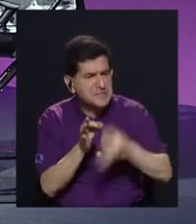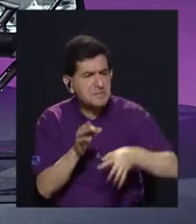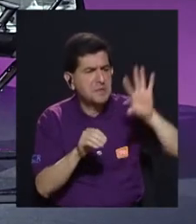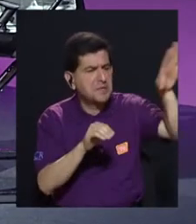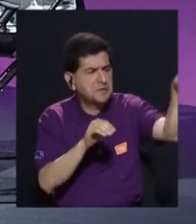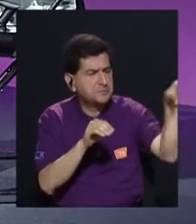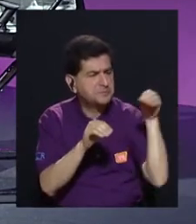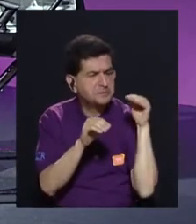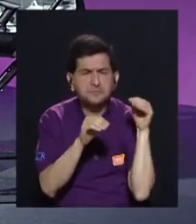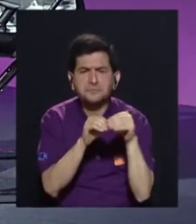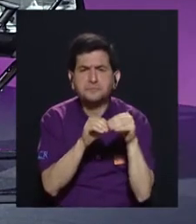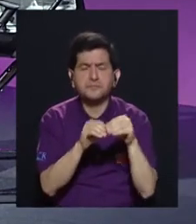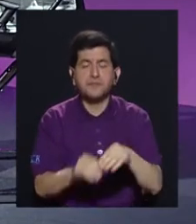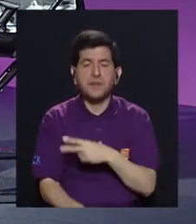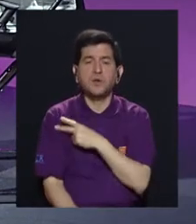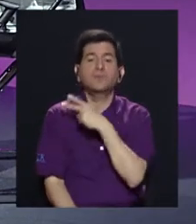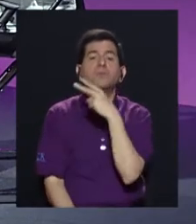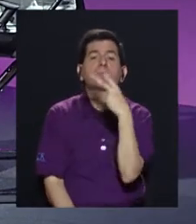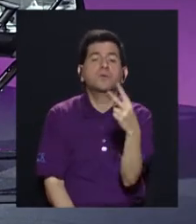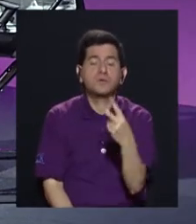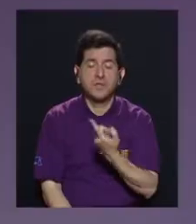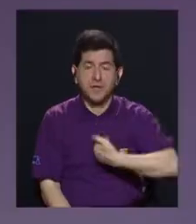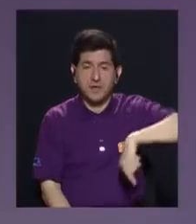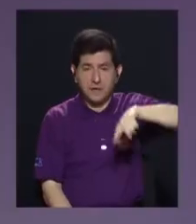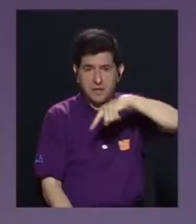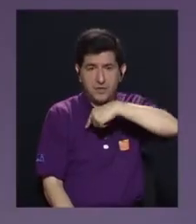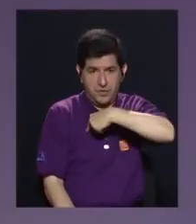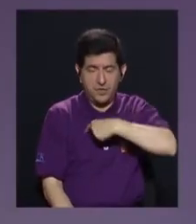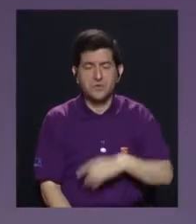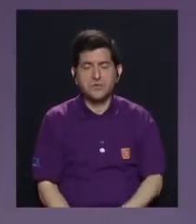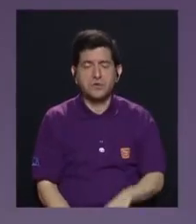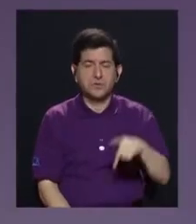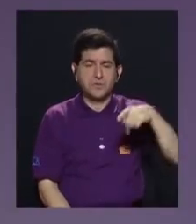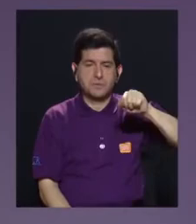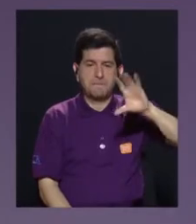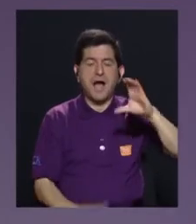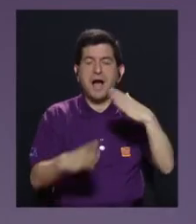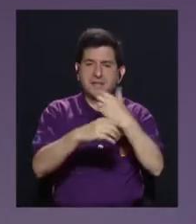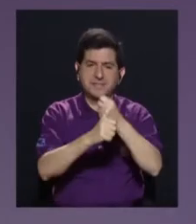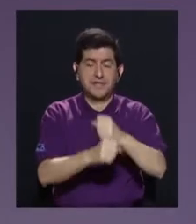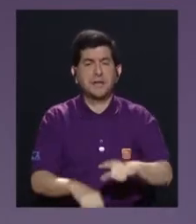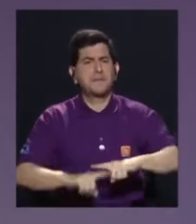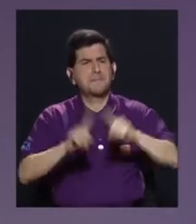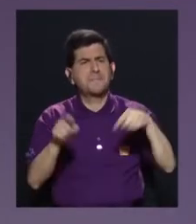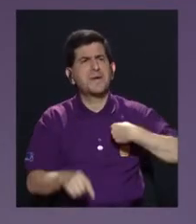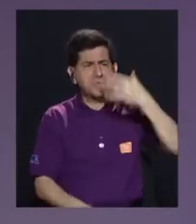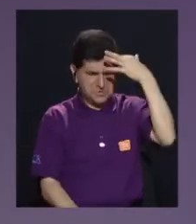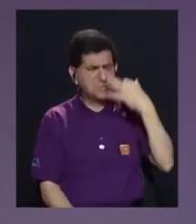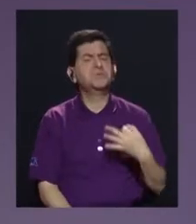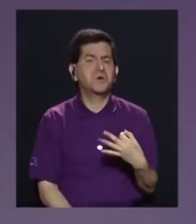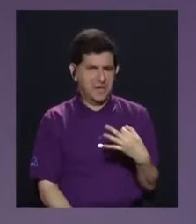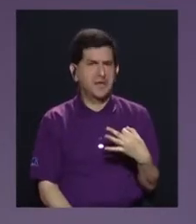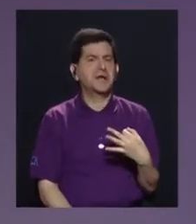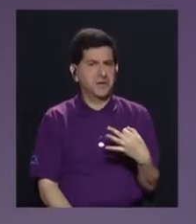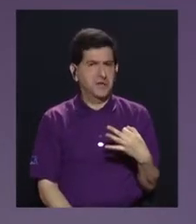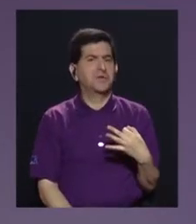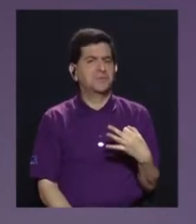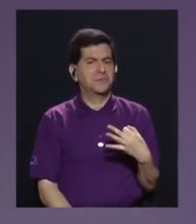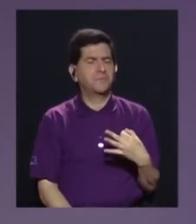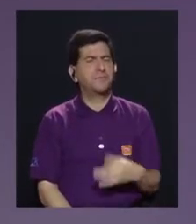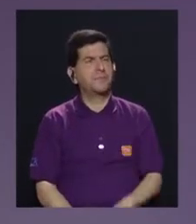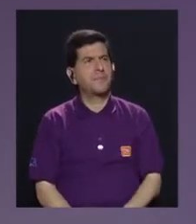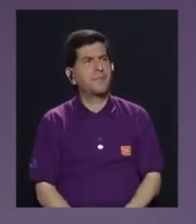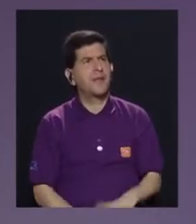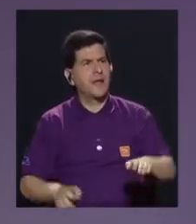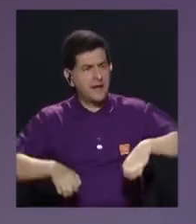incorporan de manera voluntaria como hicimos este en el pack pero pero sí creo que hay